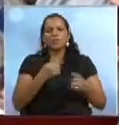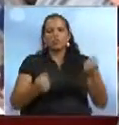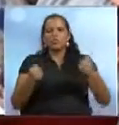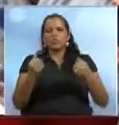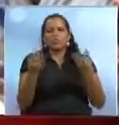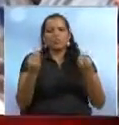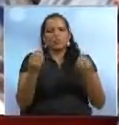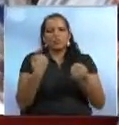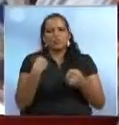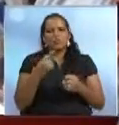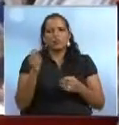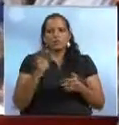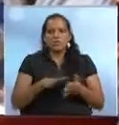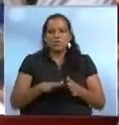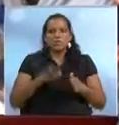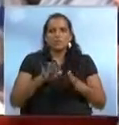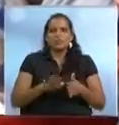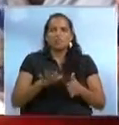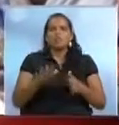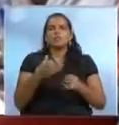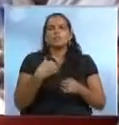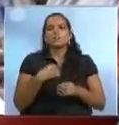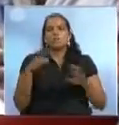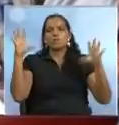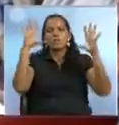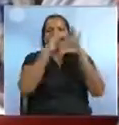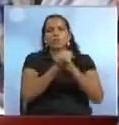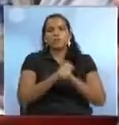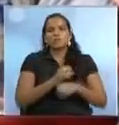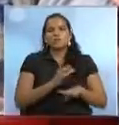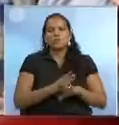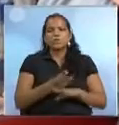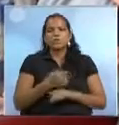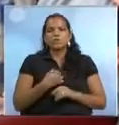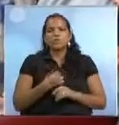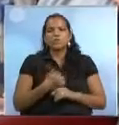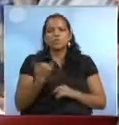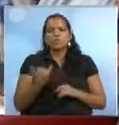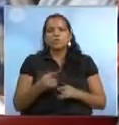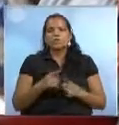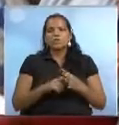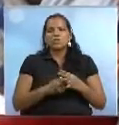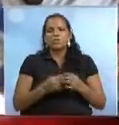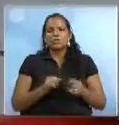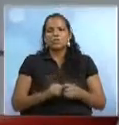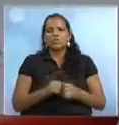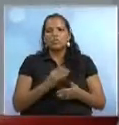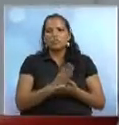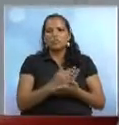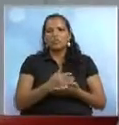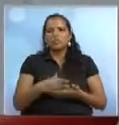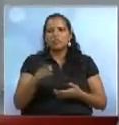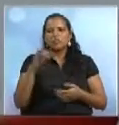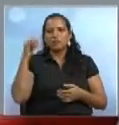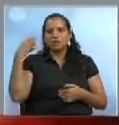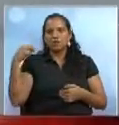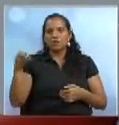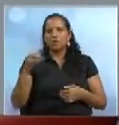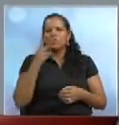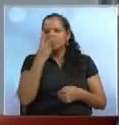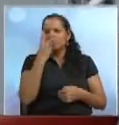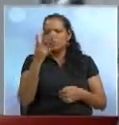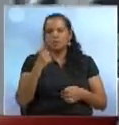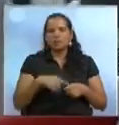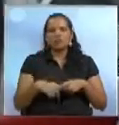estaban bien cargados, nos tocó venir despacio. Llegamos anoche a la medianoche y hoy estamos listos para dirigirnos a Muisne. Dijo que en un recorrido por